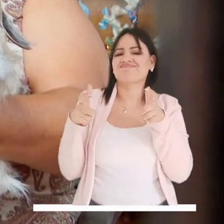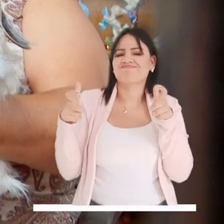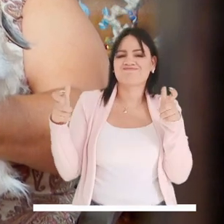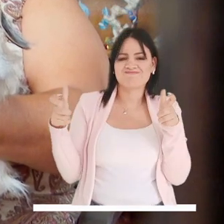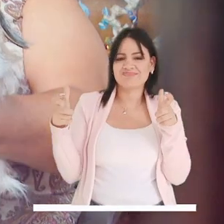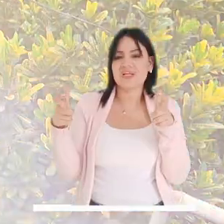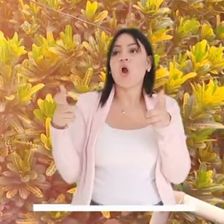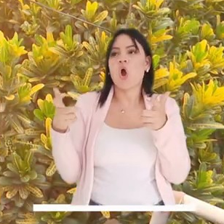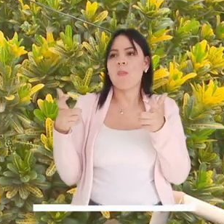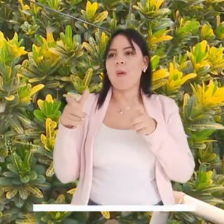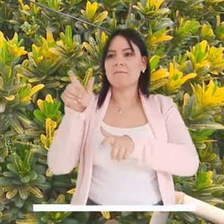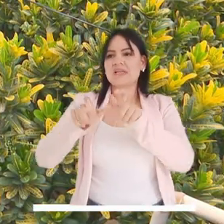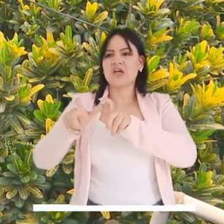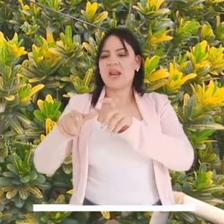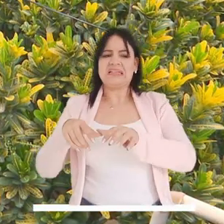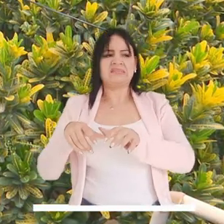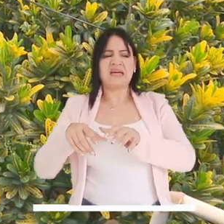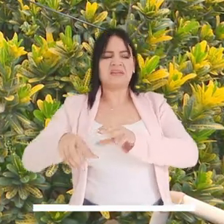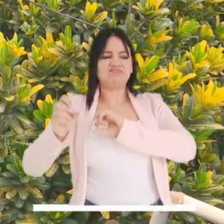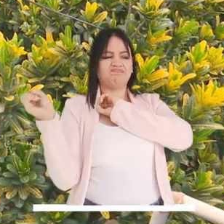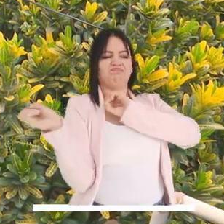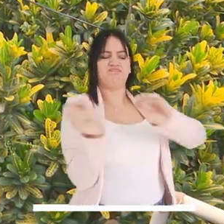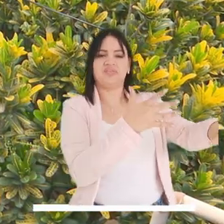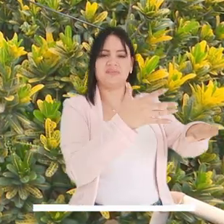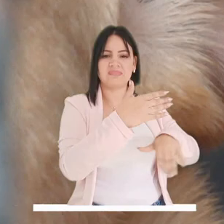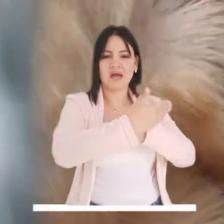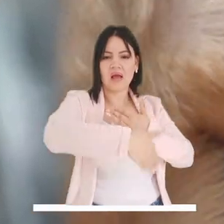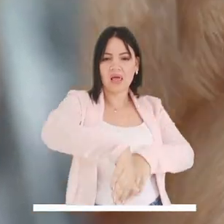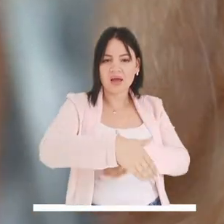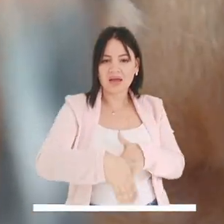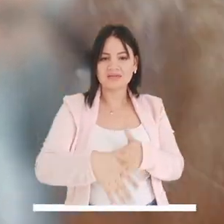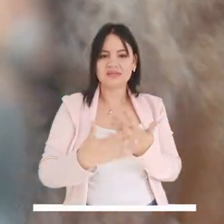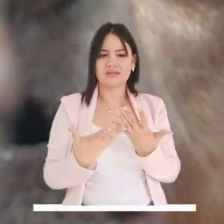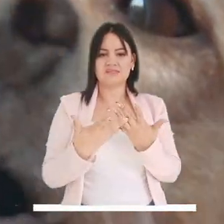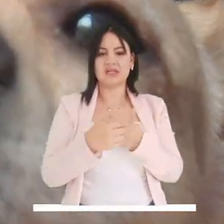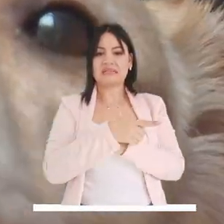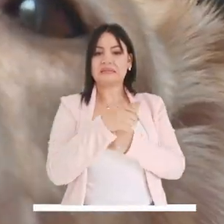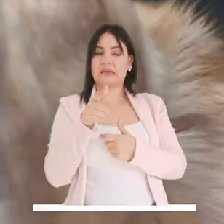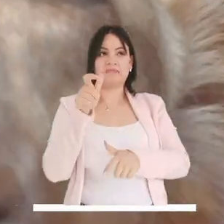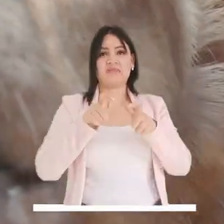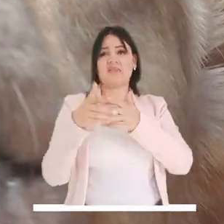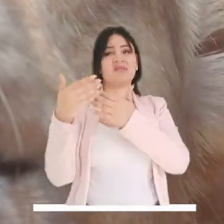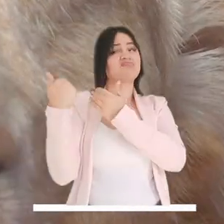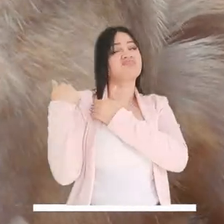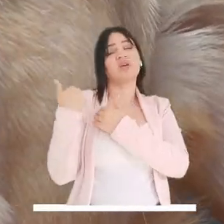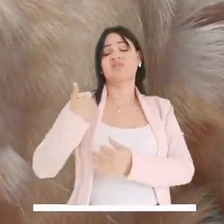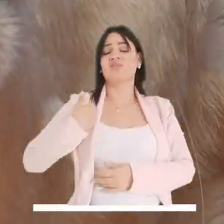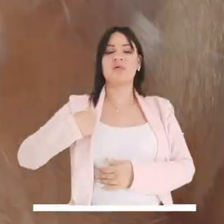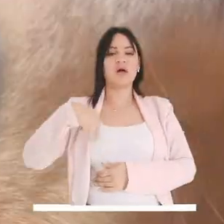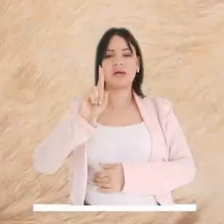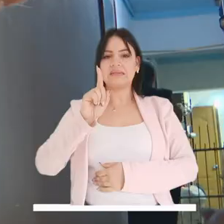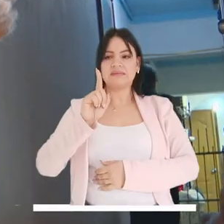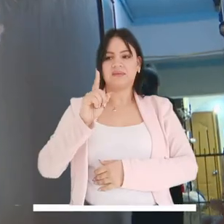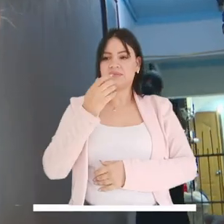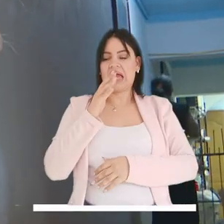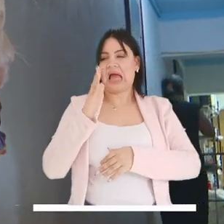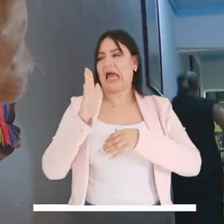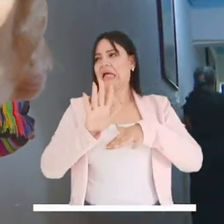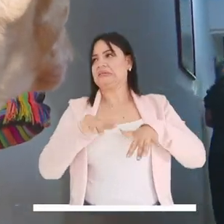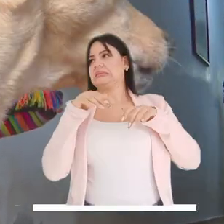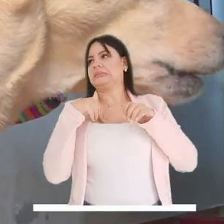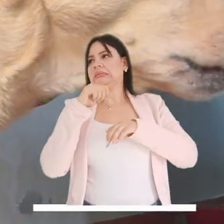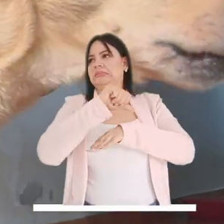animales que los tiran a la calle, hay pues mucha gente irresponsable que